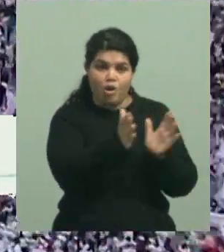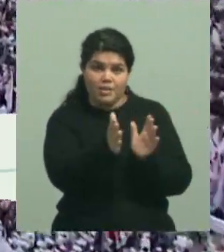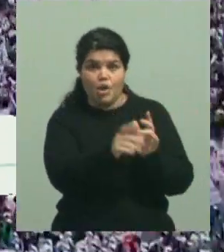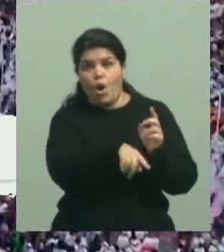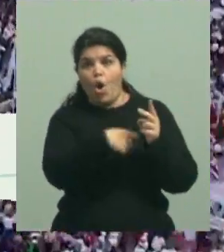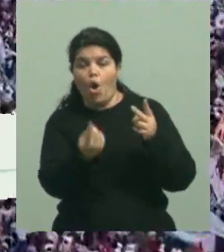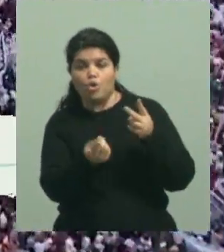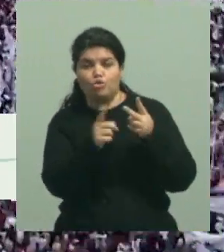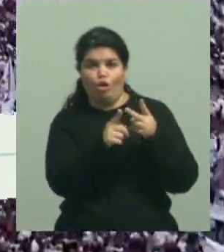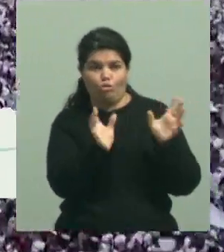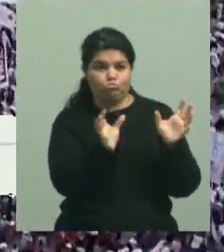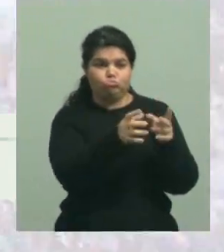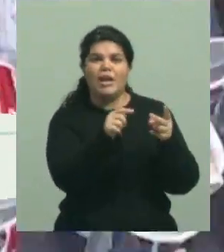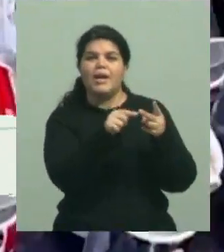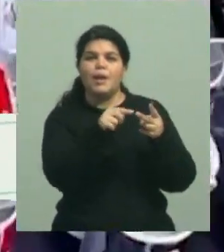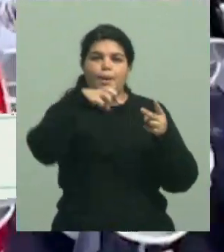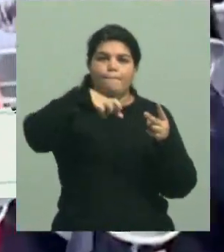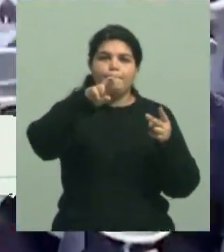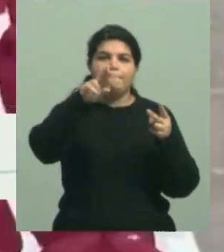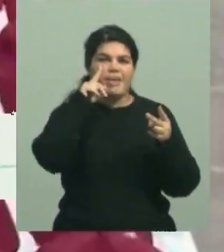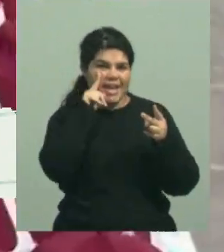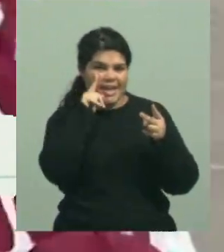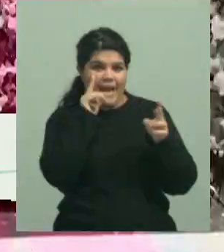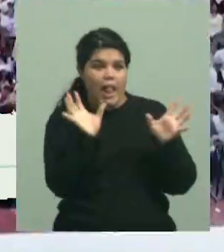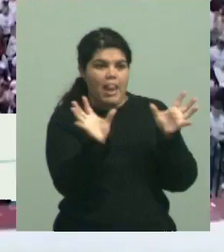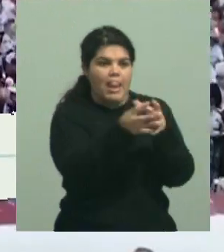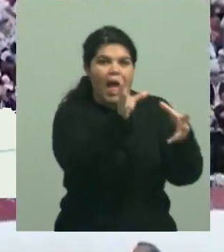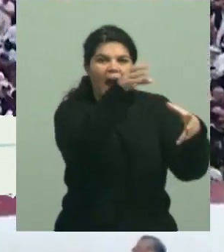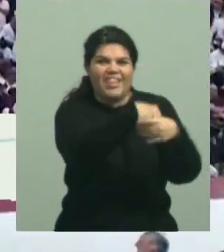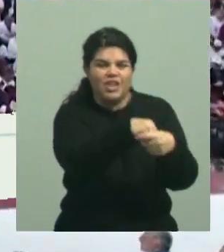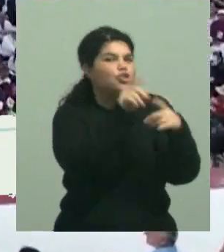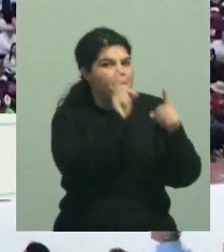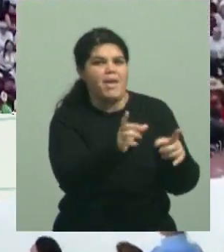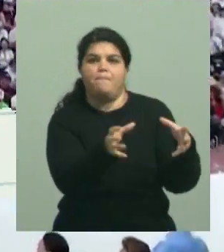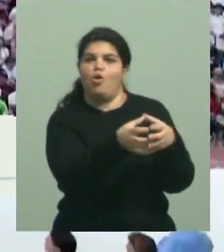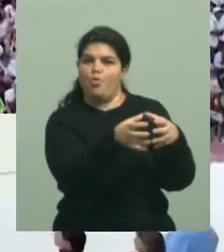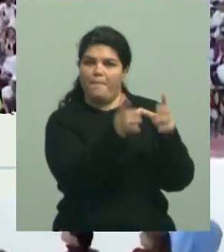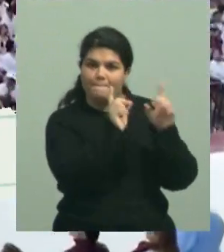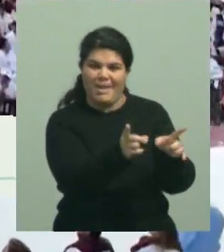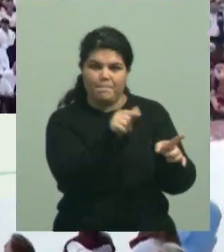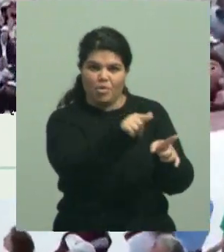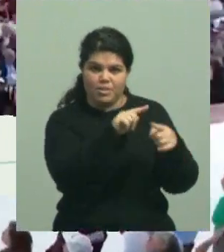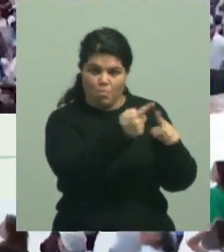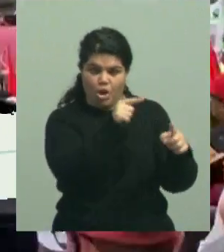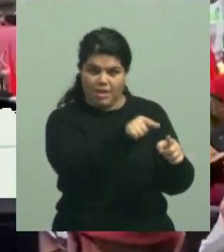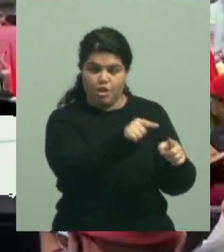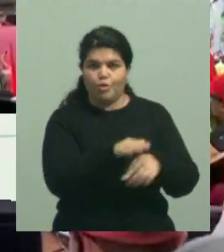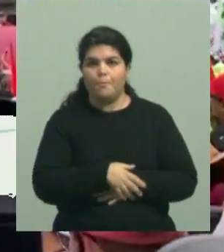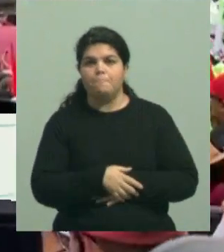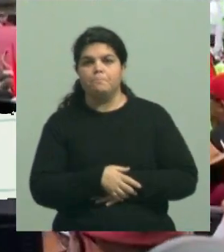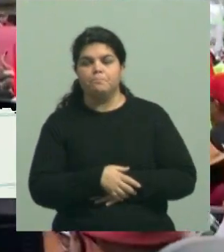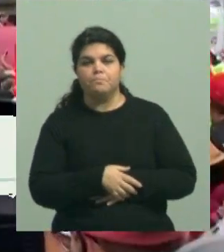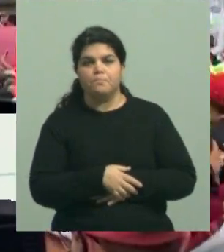por otro lado, a sectores del PRI que podríamos decir que absorbió. Y también tener en cuenta que en todo México